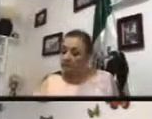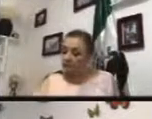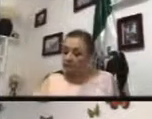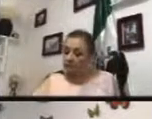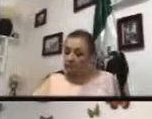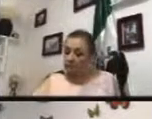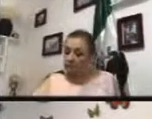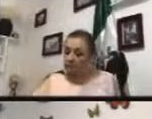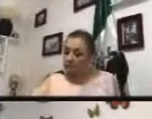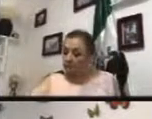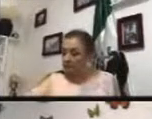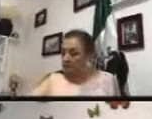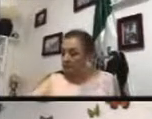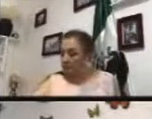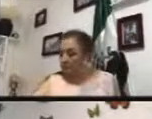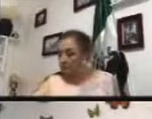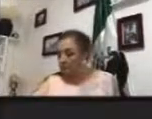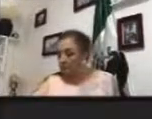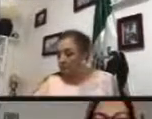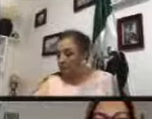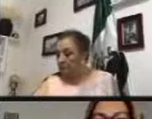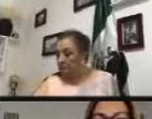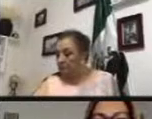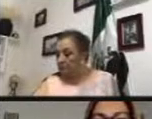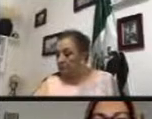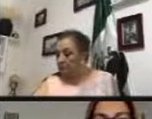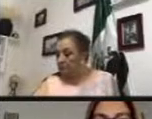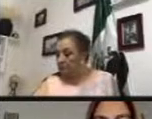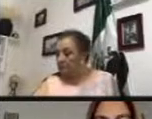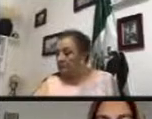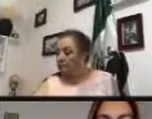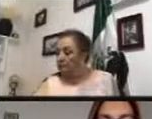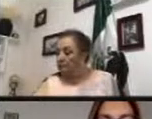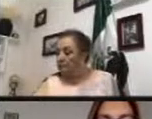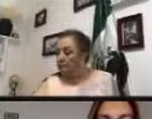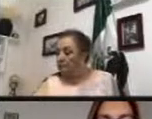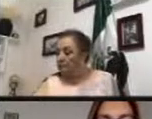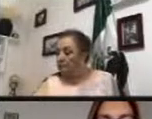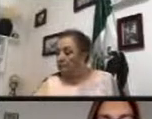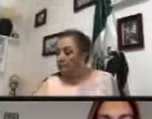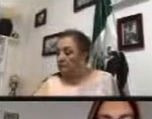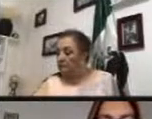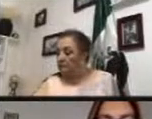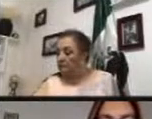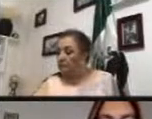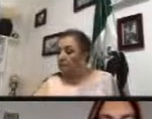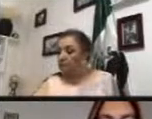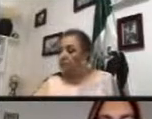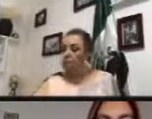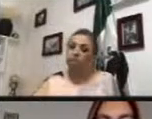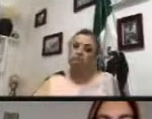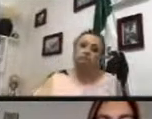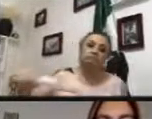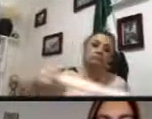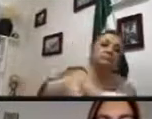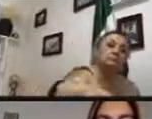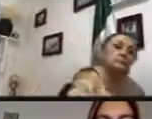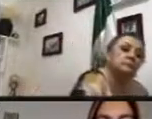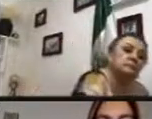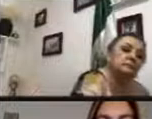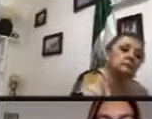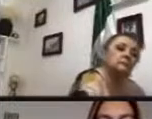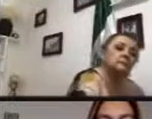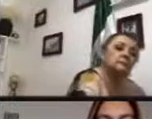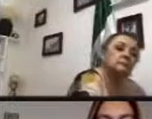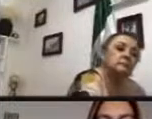voto. Gracias. Gabriela Salido en contra. Diputada Salido, dígame. Sí, Gabriela Salido en contra.